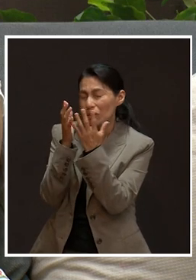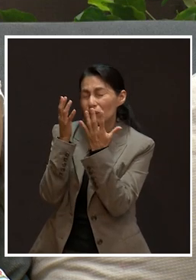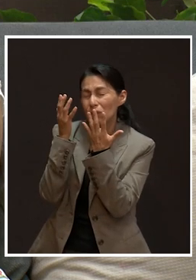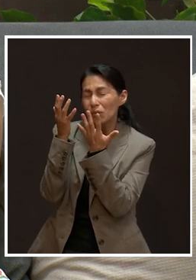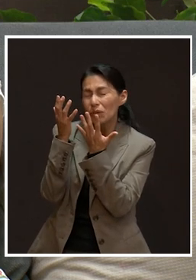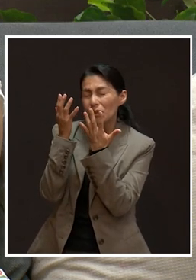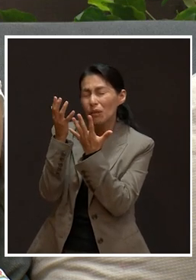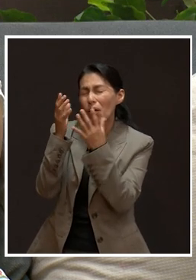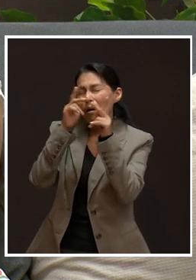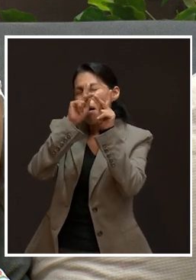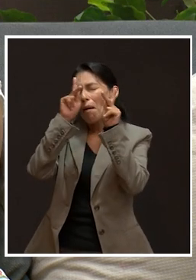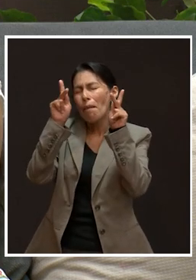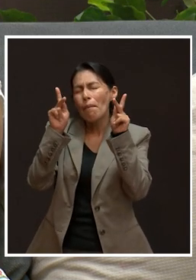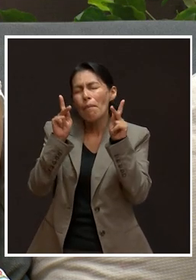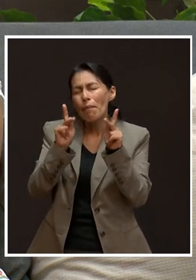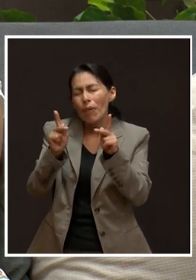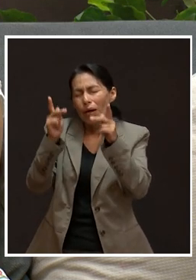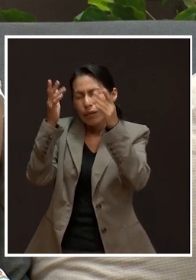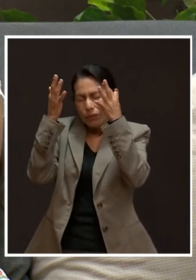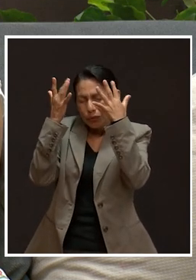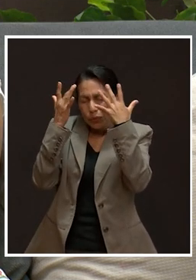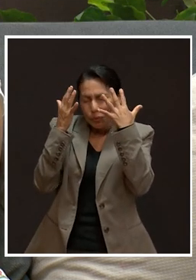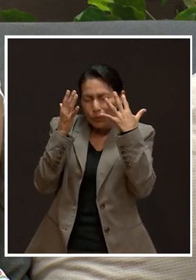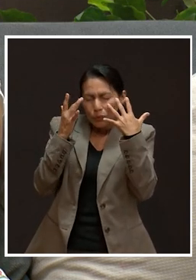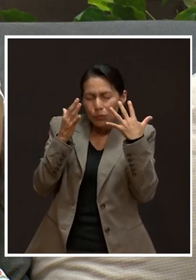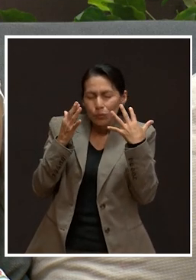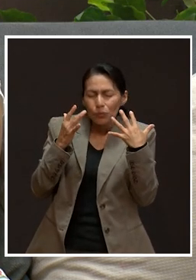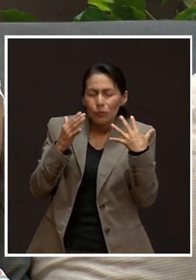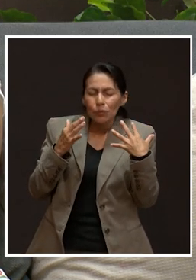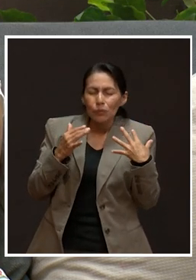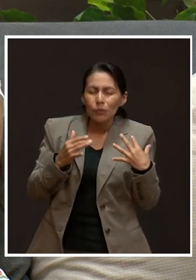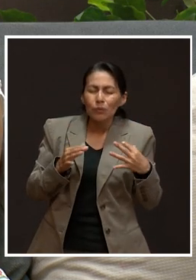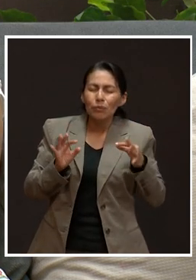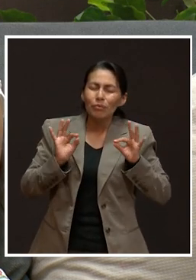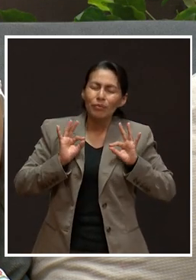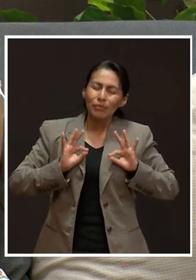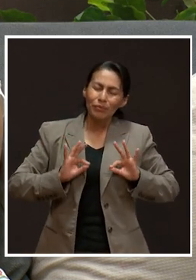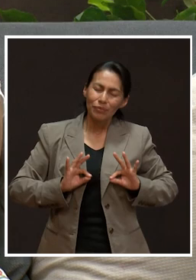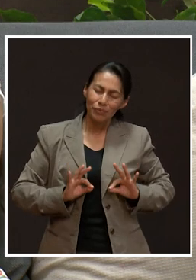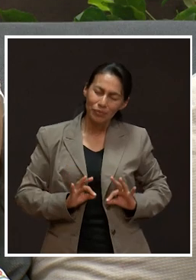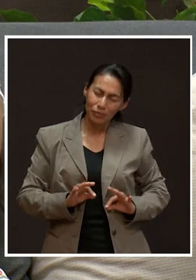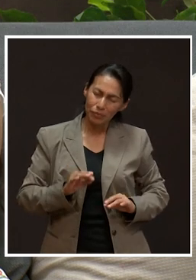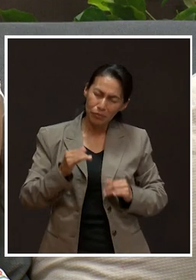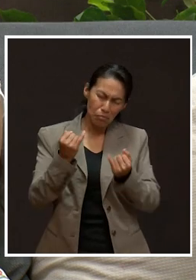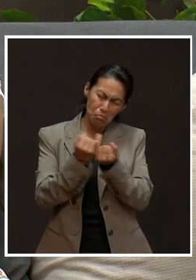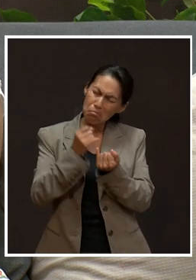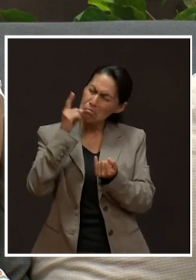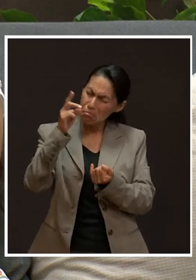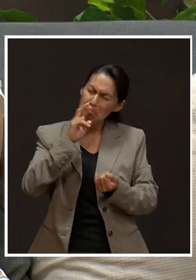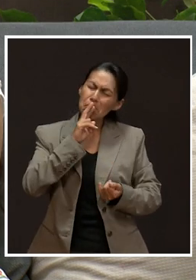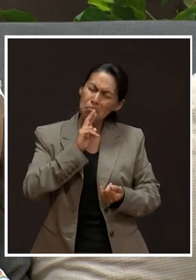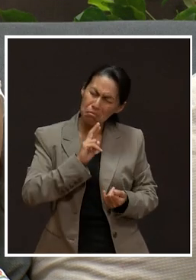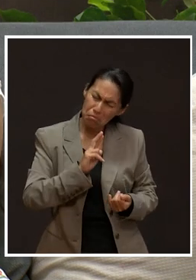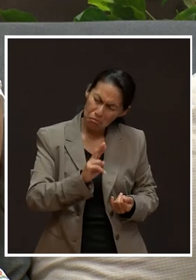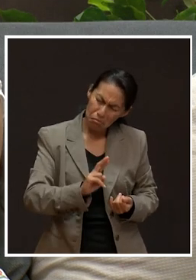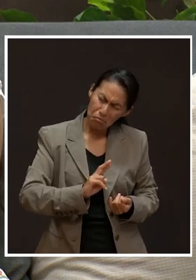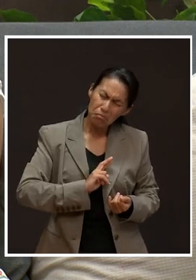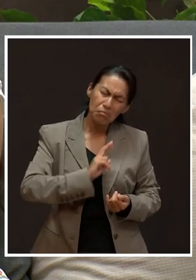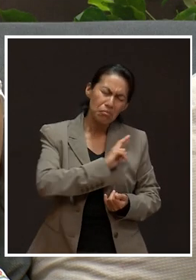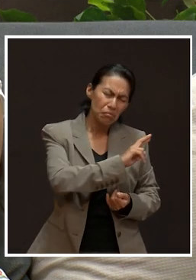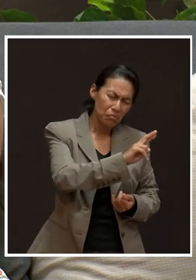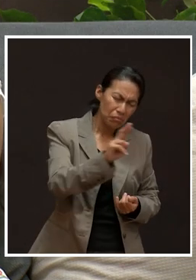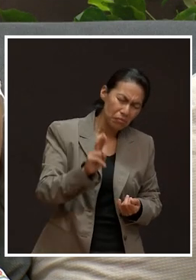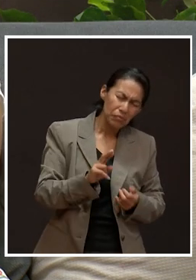Pero te queremos pedir, Señor, que puedas dar paz a nuestros corazones. Así como